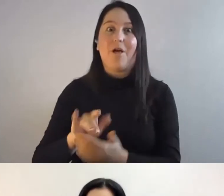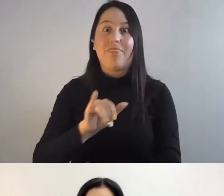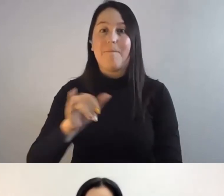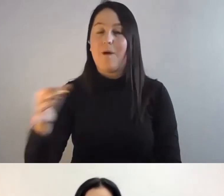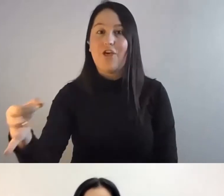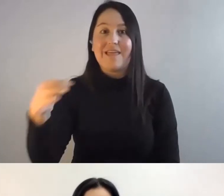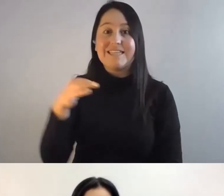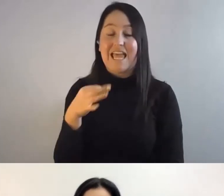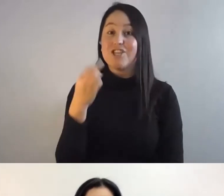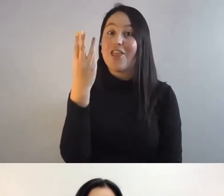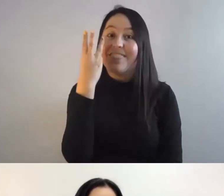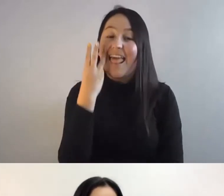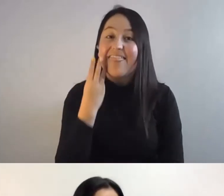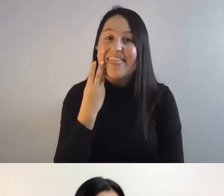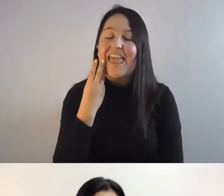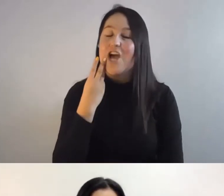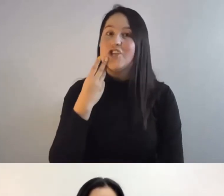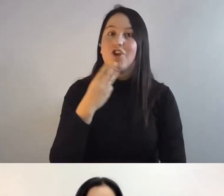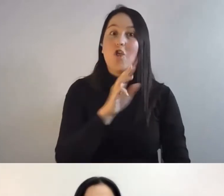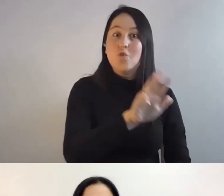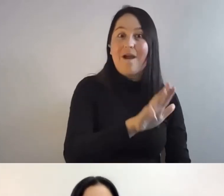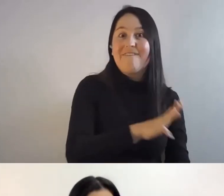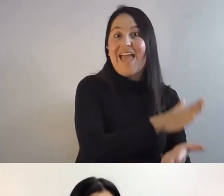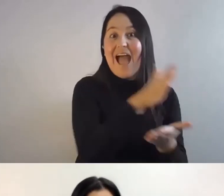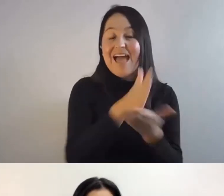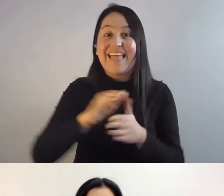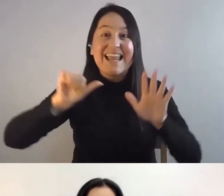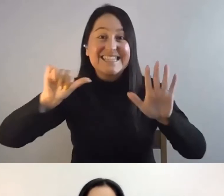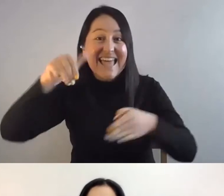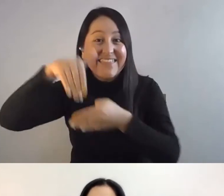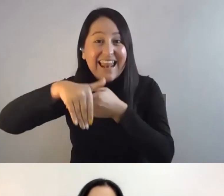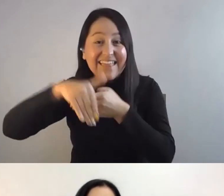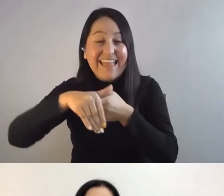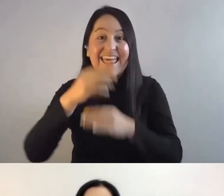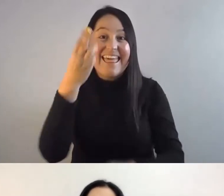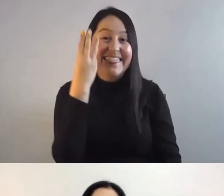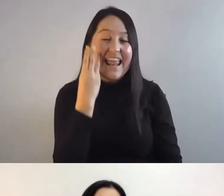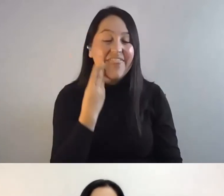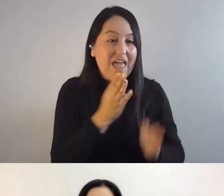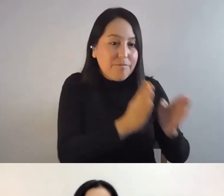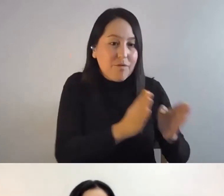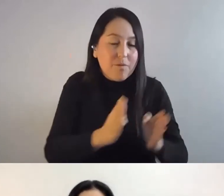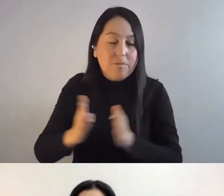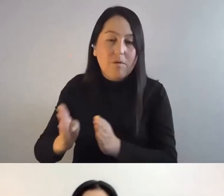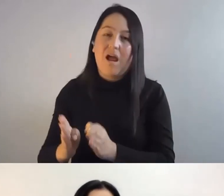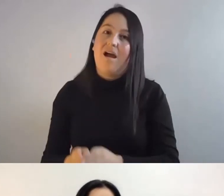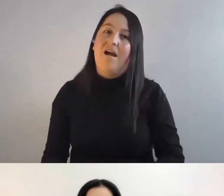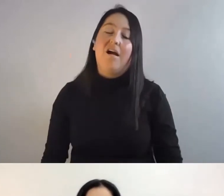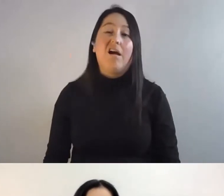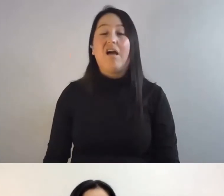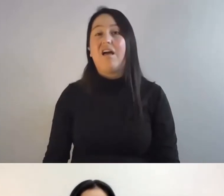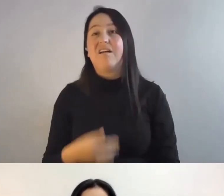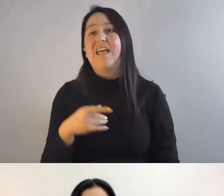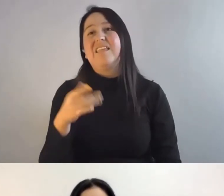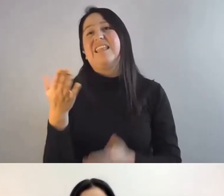súper intensos, desde las 9 hasta las 6 de Allá la los tarde. hacían 3 express días y todo seguidos, comprimido. y decían, no, pero es que tenemos que pedir que esto sea un mes,